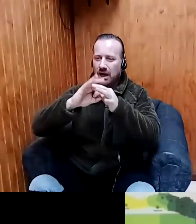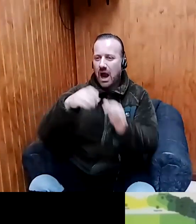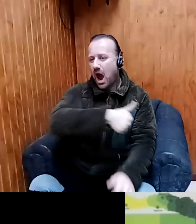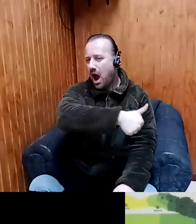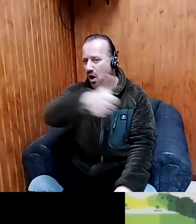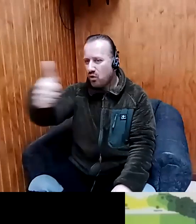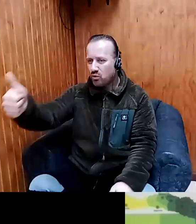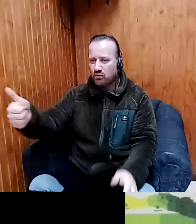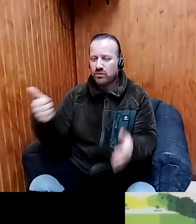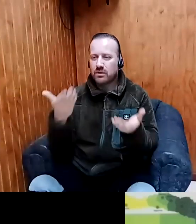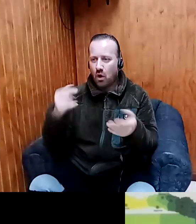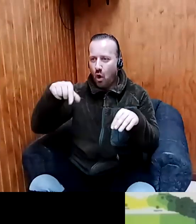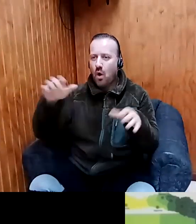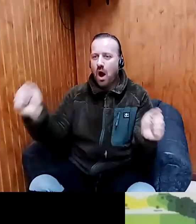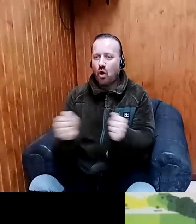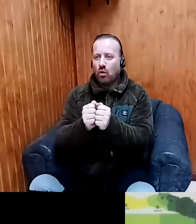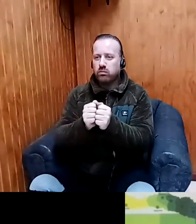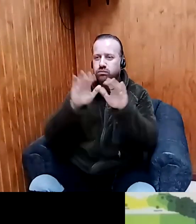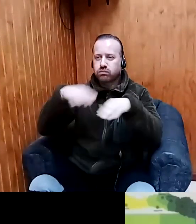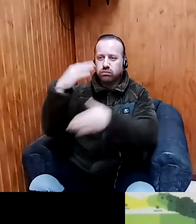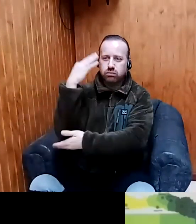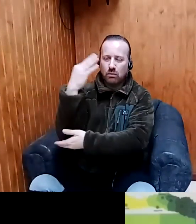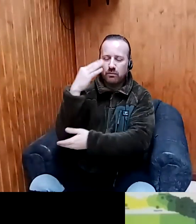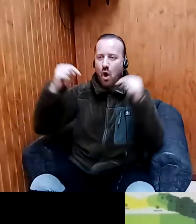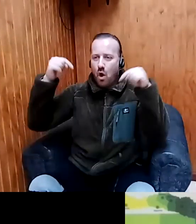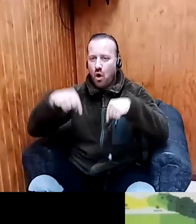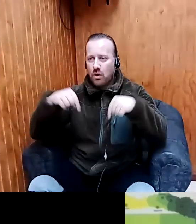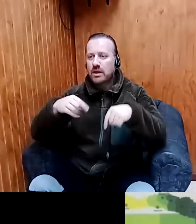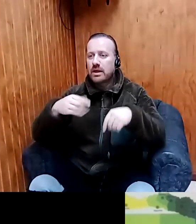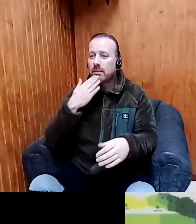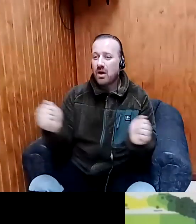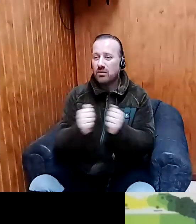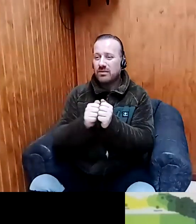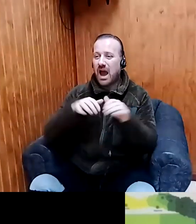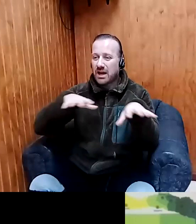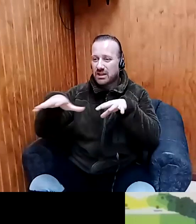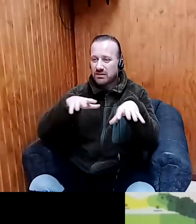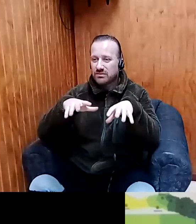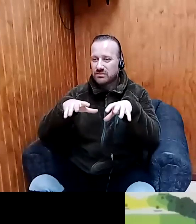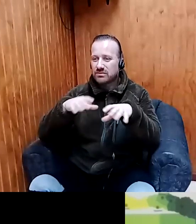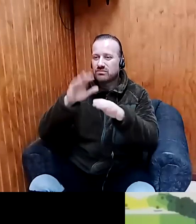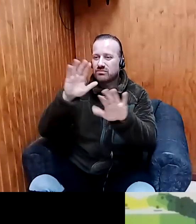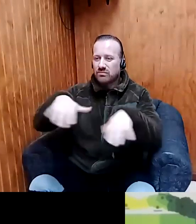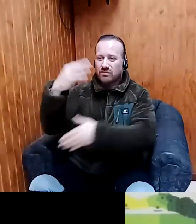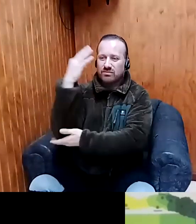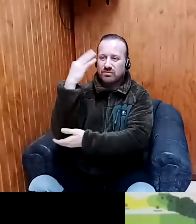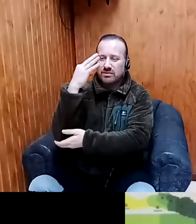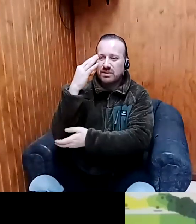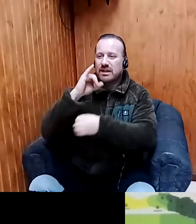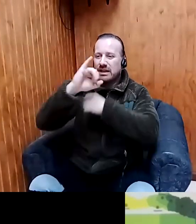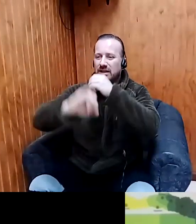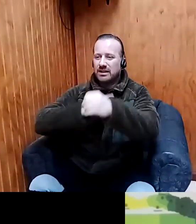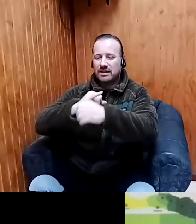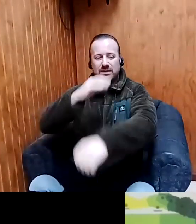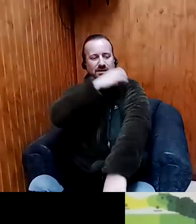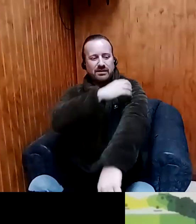acompañaron en la conferencia de hoy, pero que también nos están acompañando en las actividades de los congresos interregionales. Y ahí queremos hacer